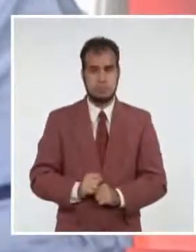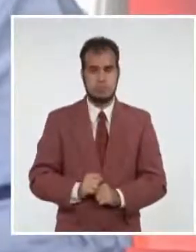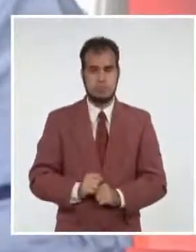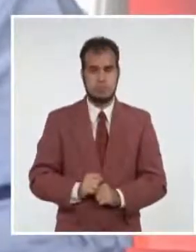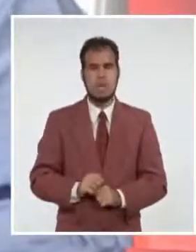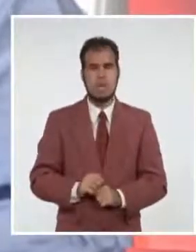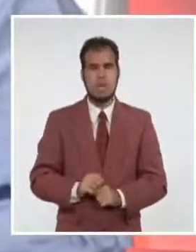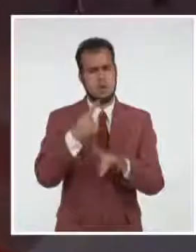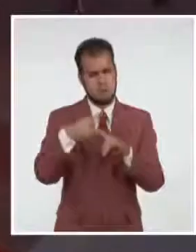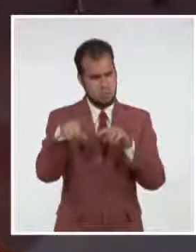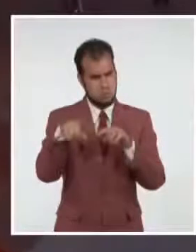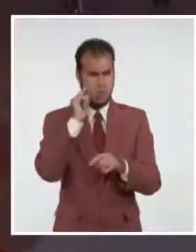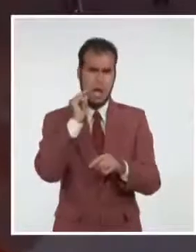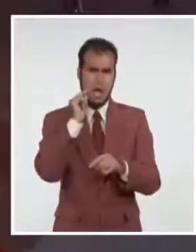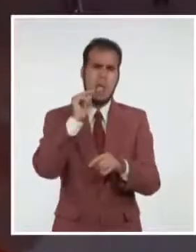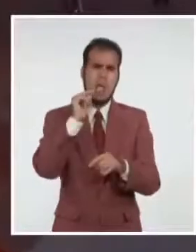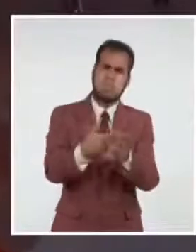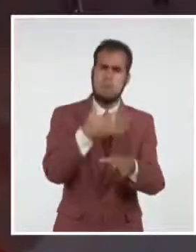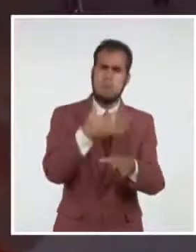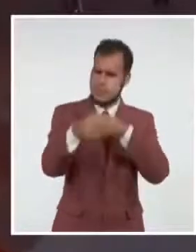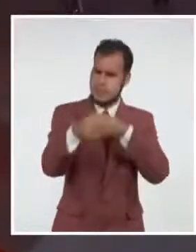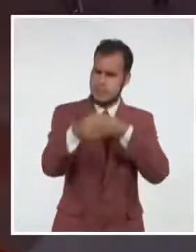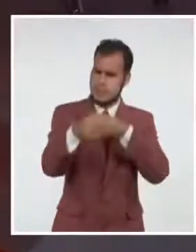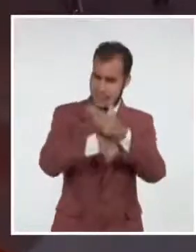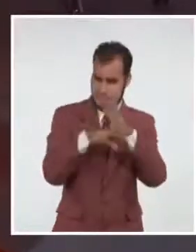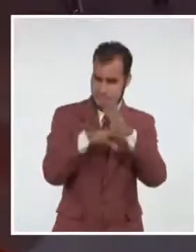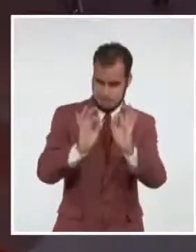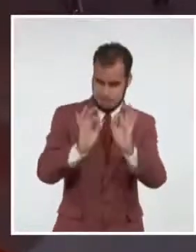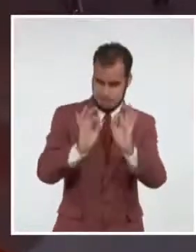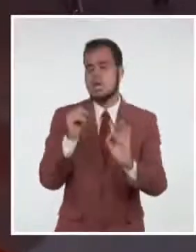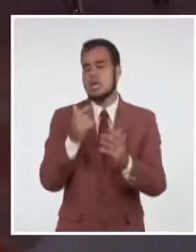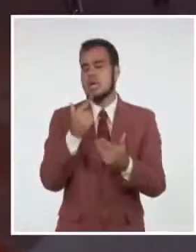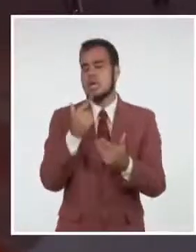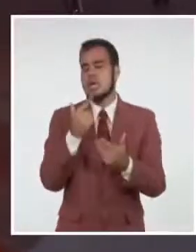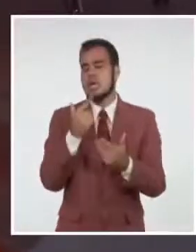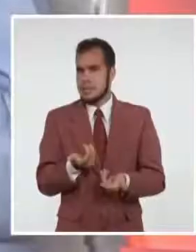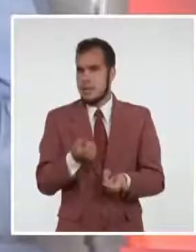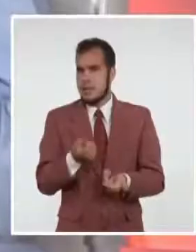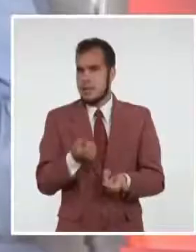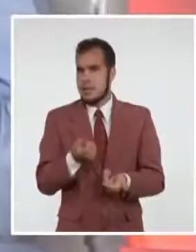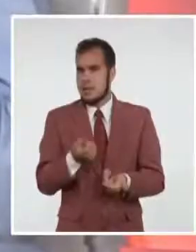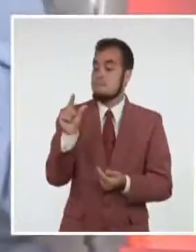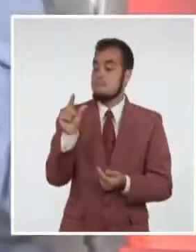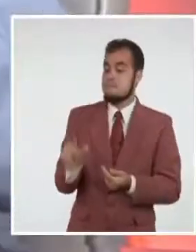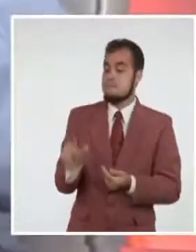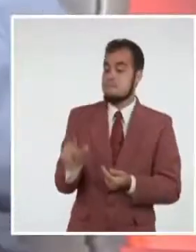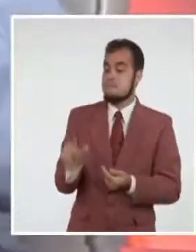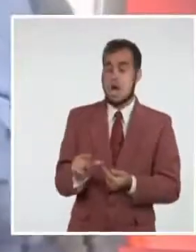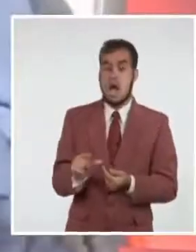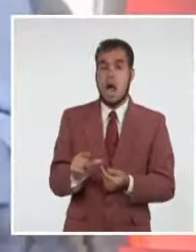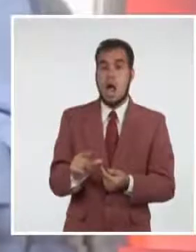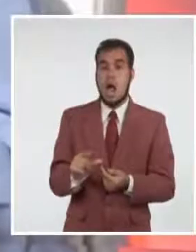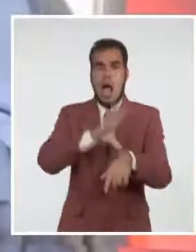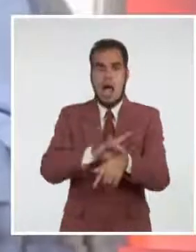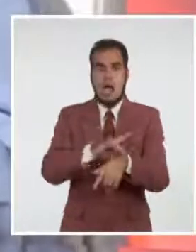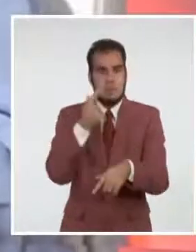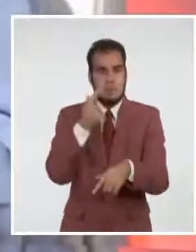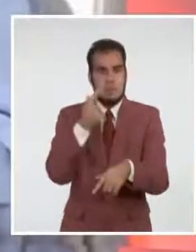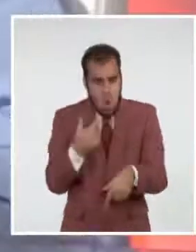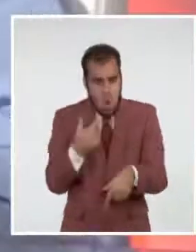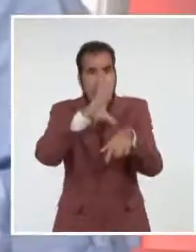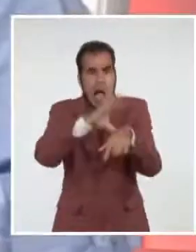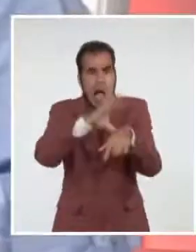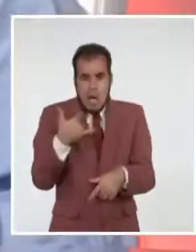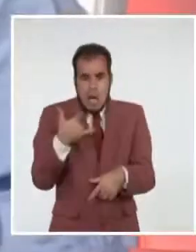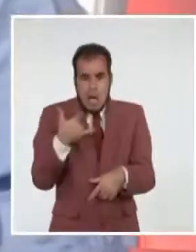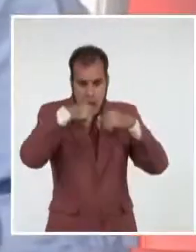doctora, realmente no necesariamente un caso confirmado, no porque te llaman, pero es que estoy confirmado y